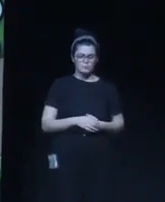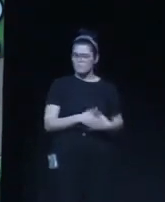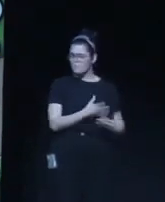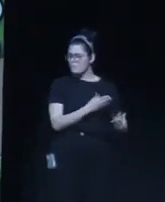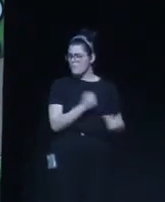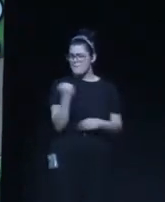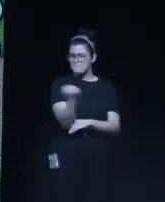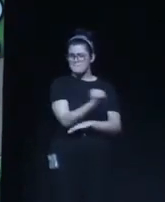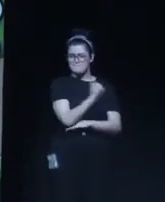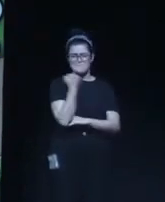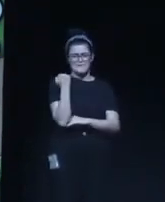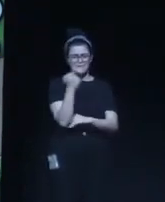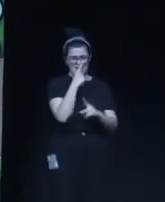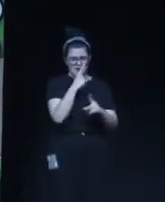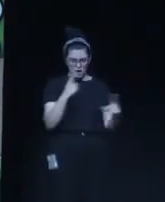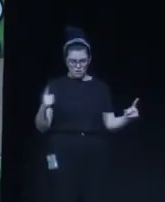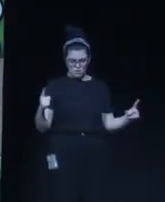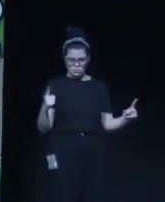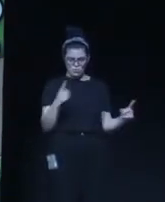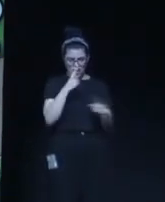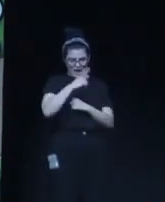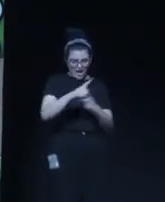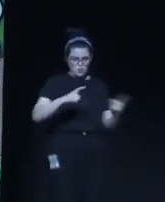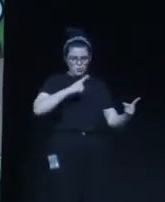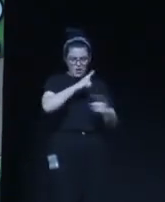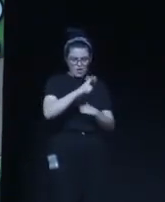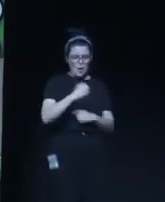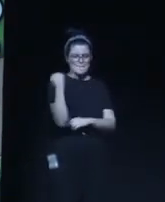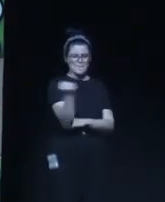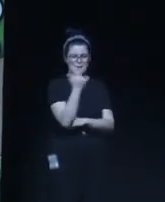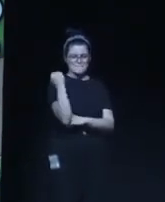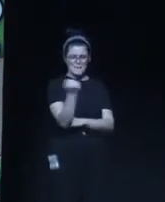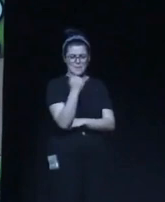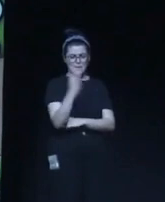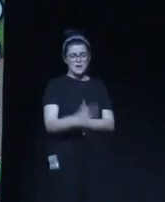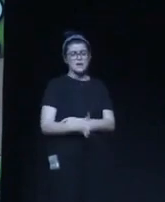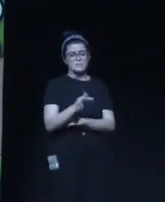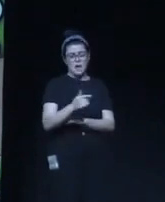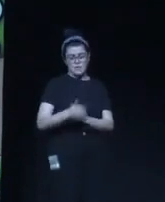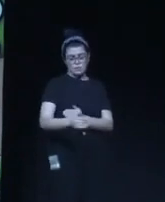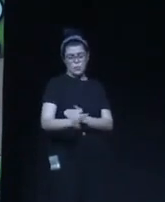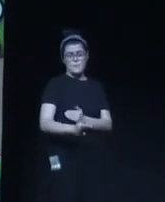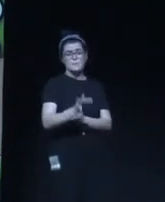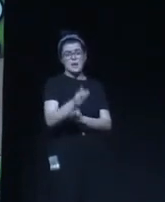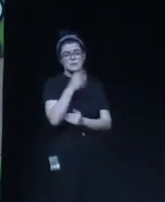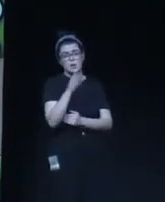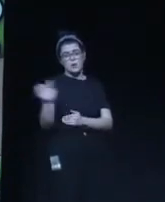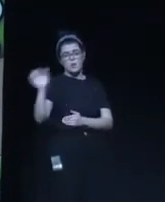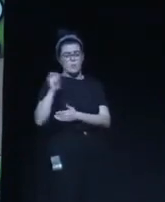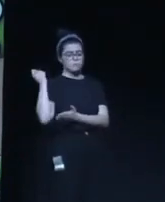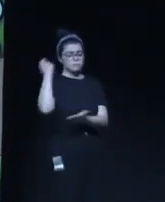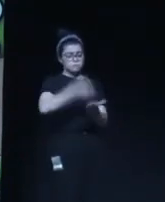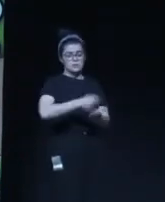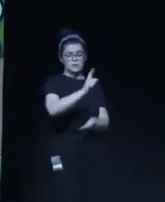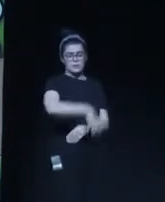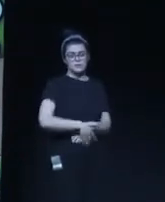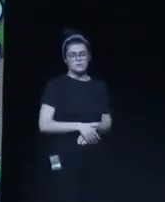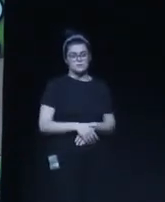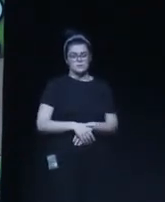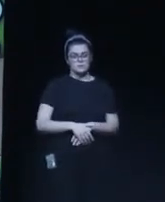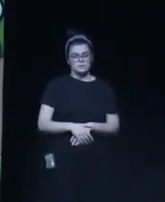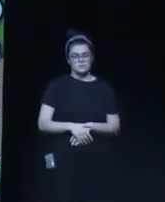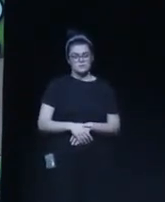muchísimos millones anuales de subvenciones. Y ahora les va a llegar más vía Europa. O sea que las cuentas son como ellos las